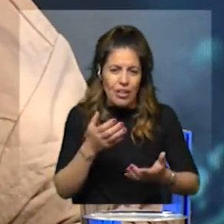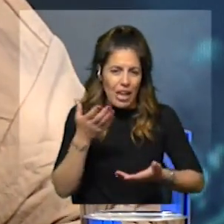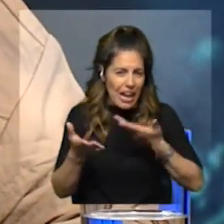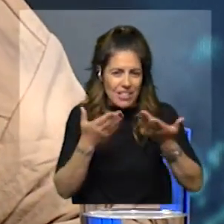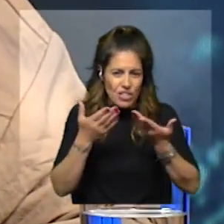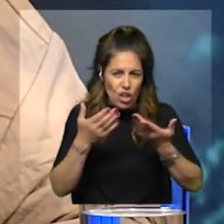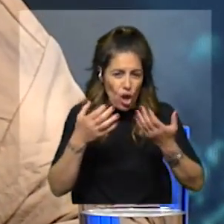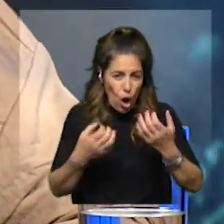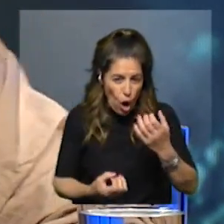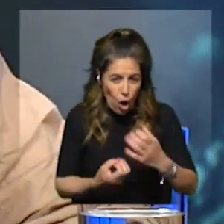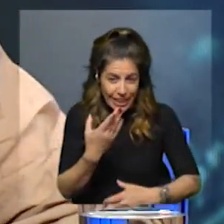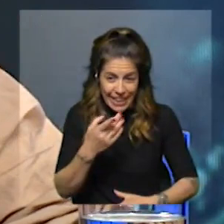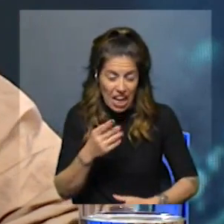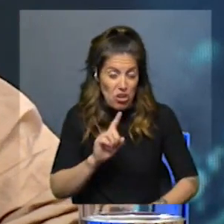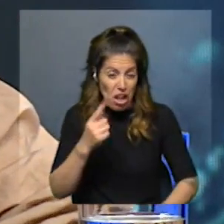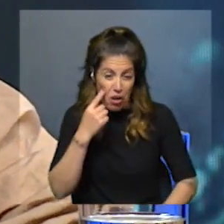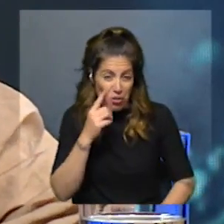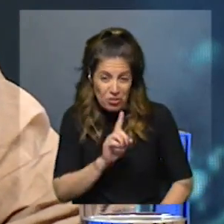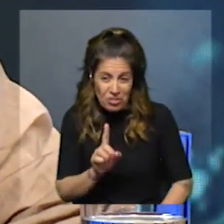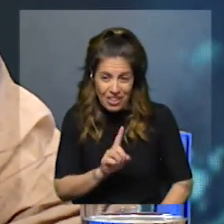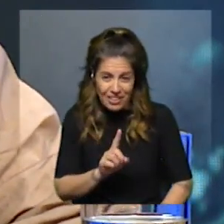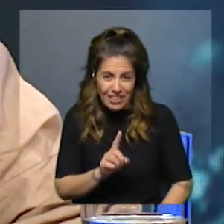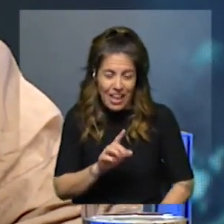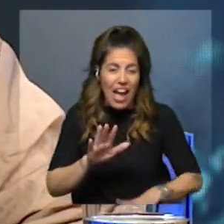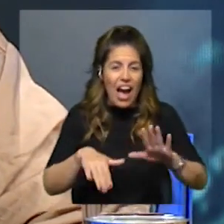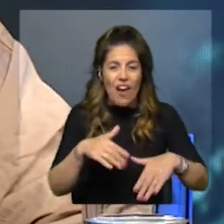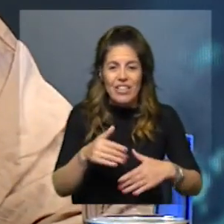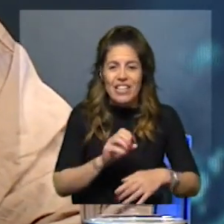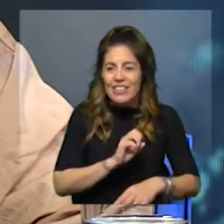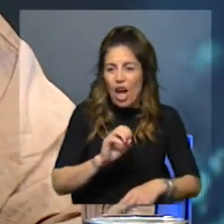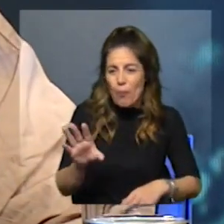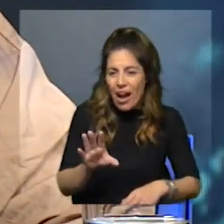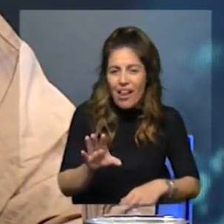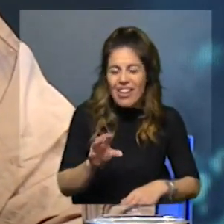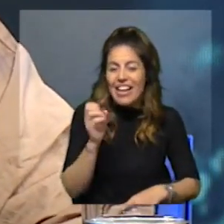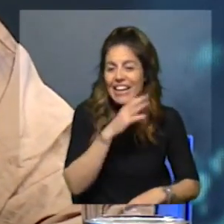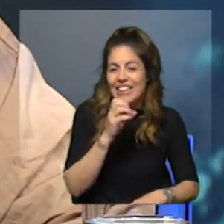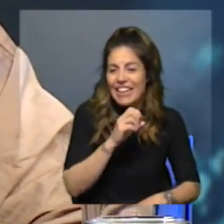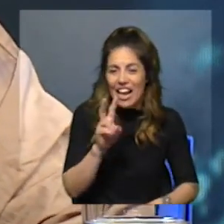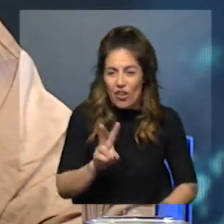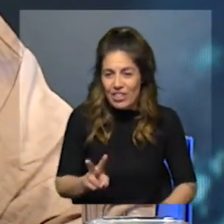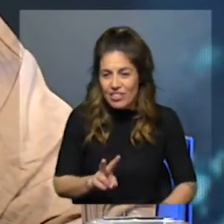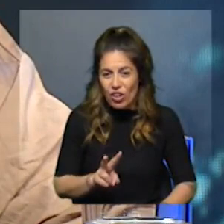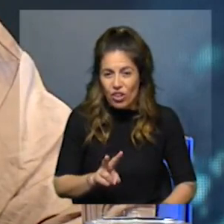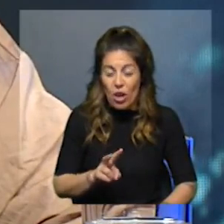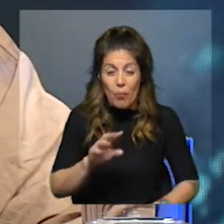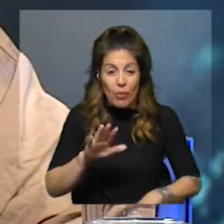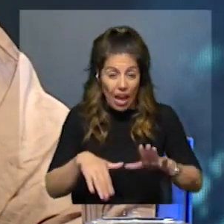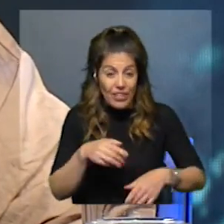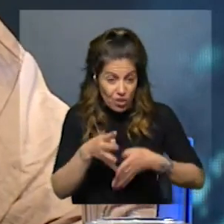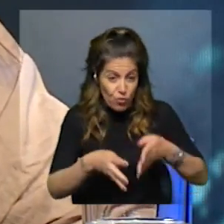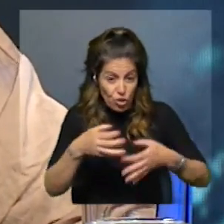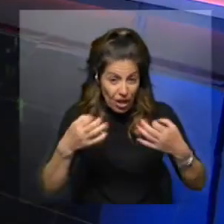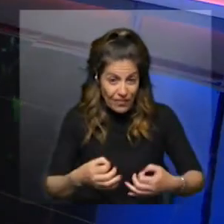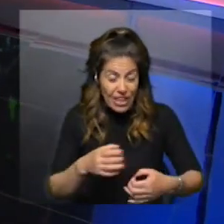no lo conoce ni la madre. Claro. Entonces, como que muchas veces está mal el tema de criticar la versión, porque muchas veces funciona, y eso lo ha